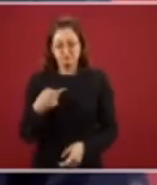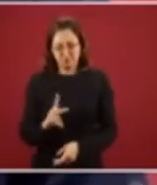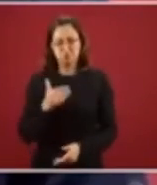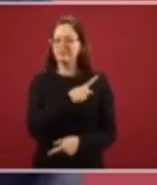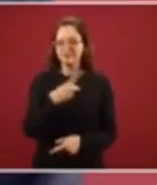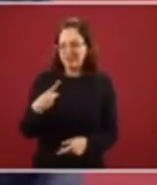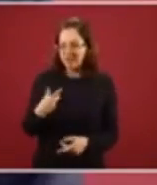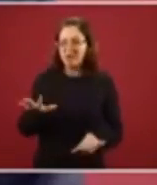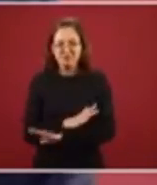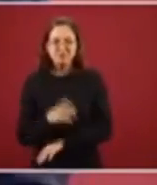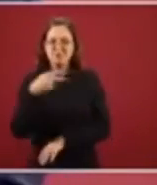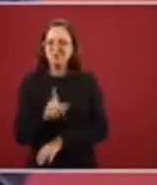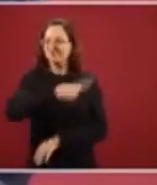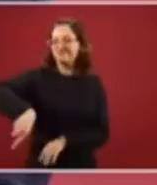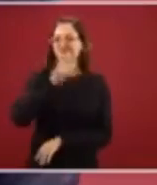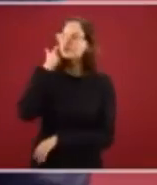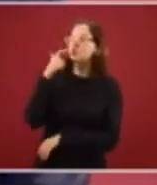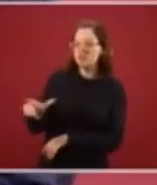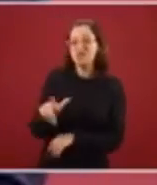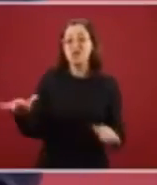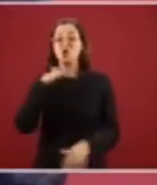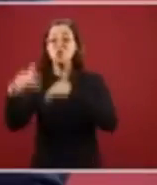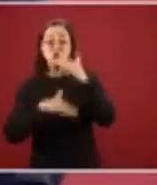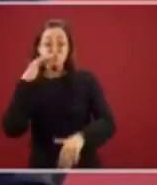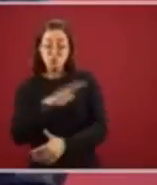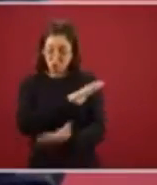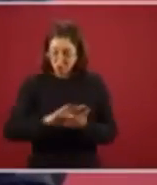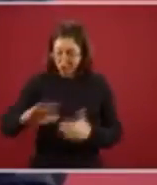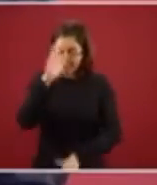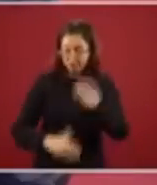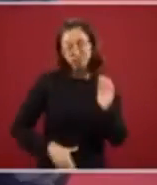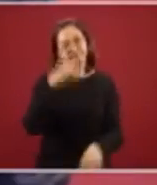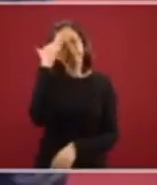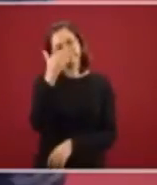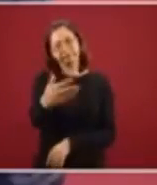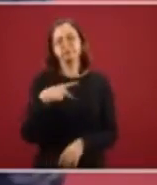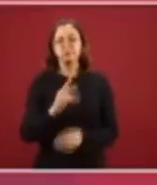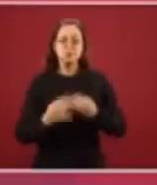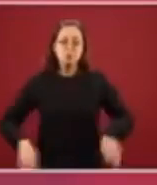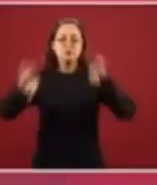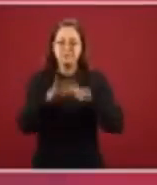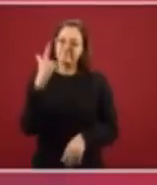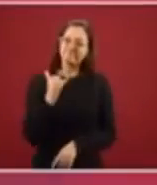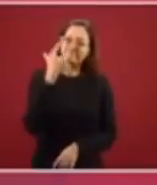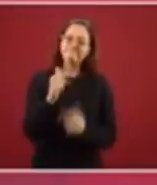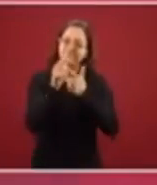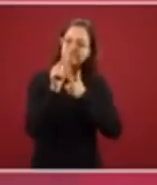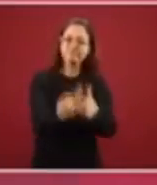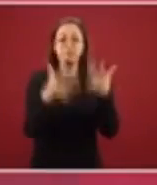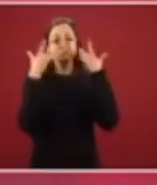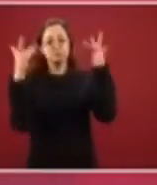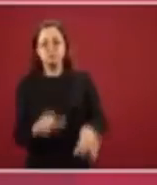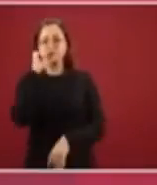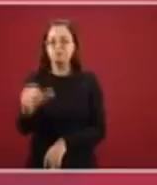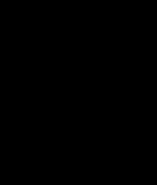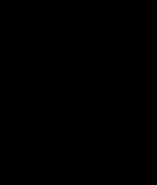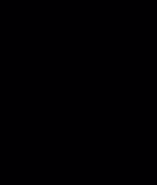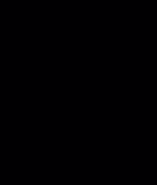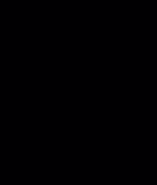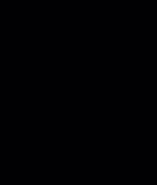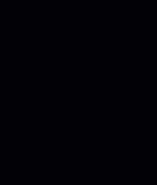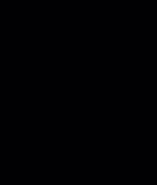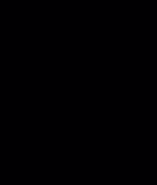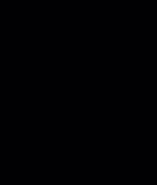llegar a un acuerdo. Acabar con la corrupción lleva algún tiempo. Lo importante es no rendirnos. Se acaba la corrupción porque se acaba la corrupción.